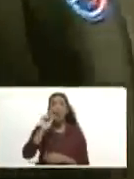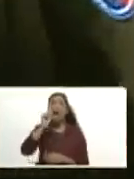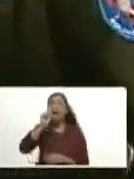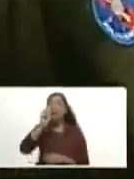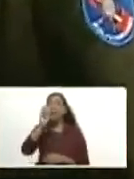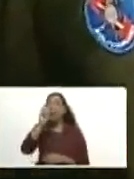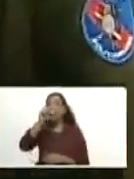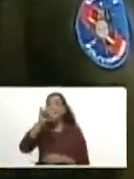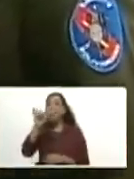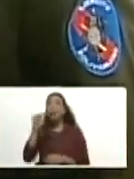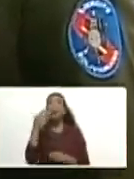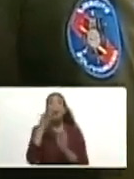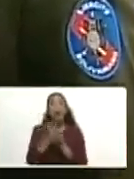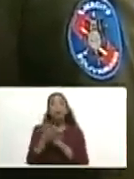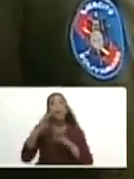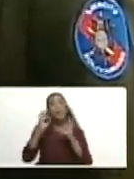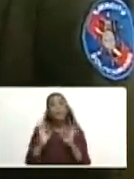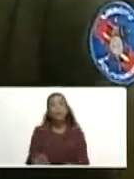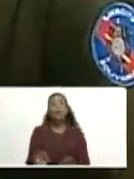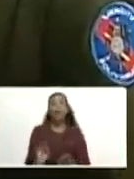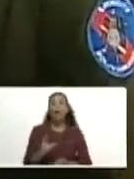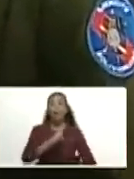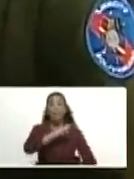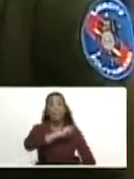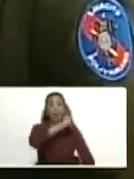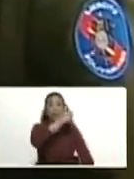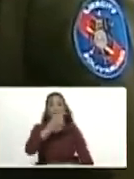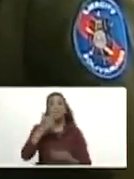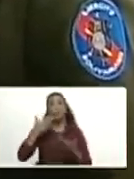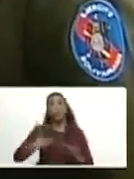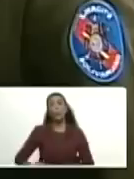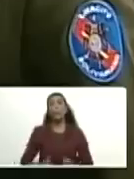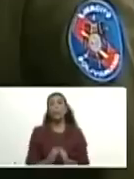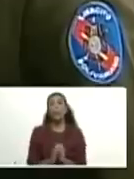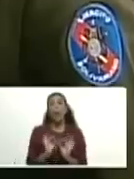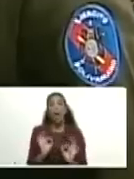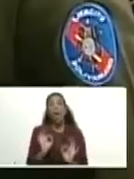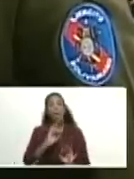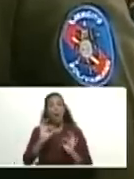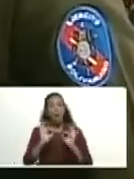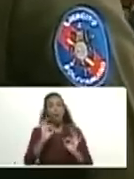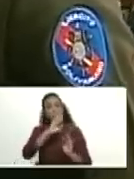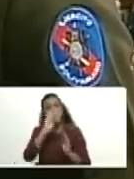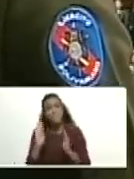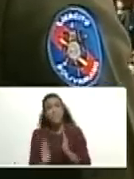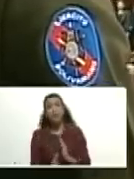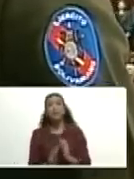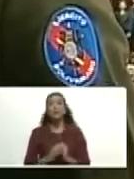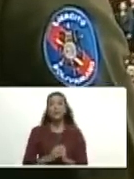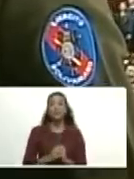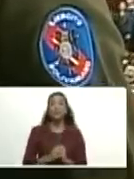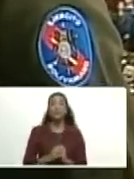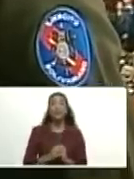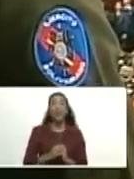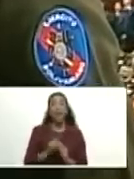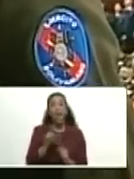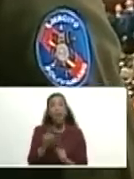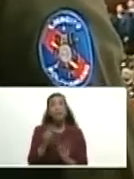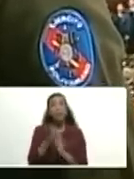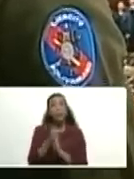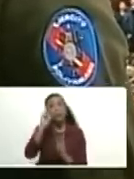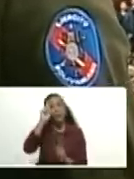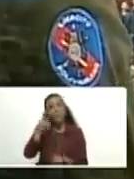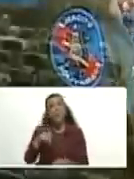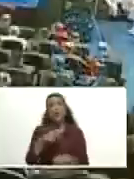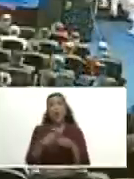Armada Nacional Bolivariana, el mayor general José Ornelas Ferreira, jefe del Estado Mayor de la Comandancia en jefe, así como